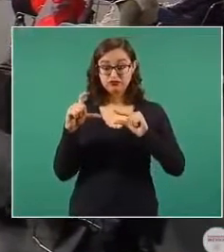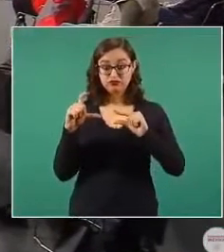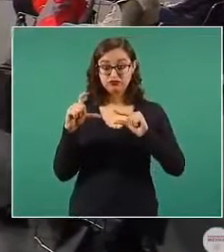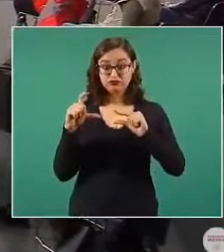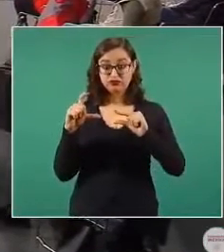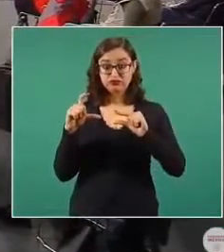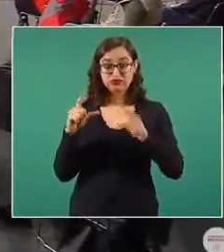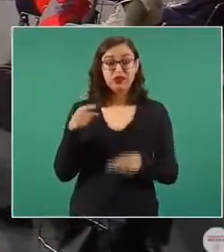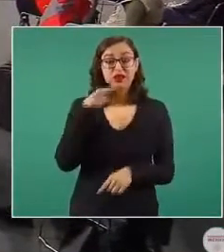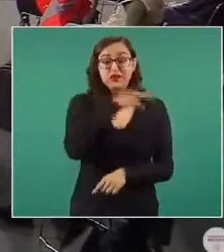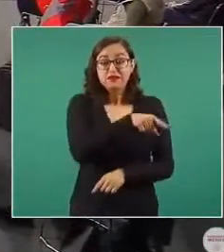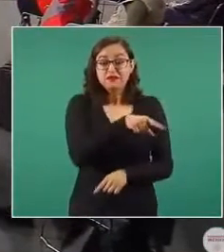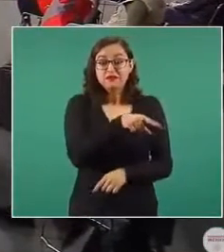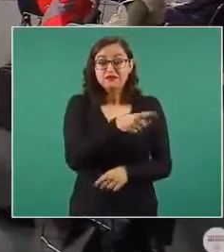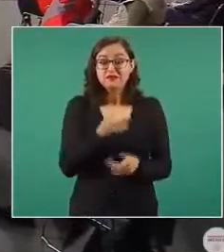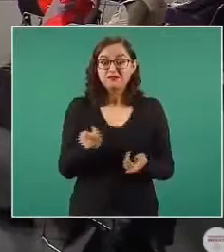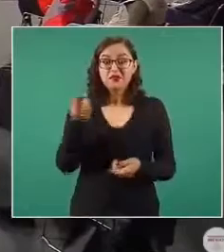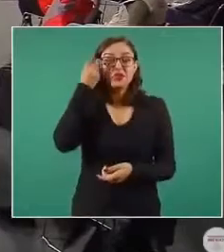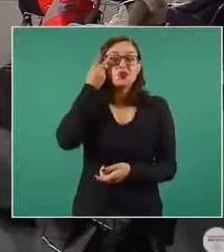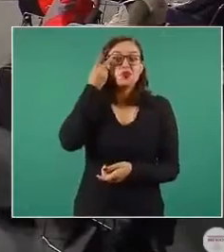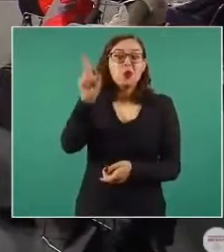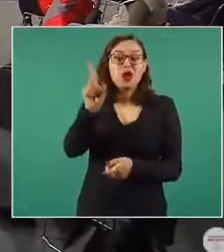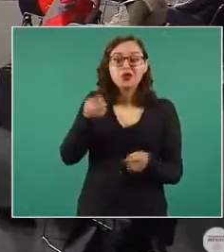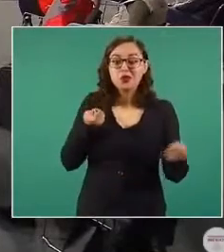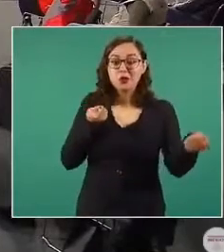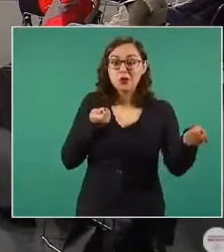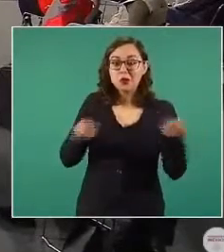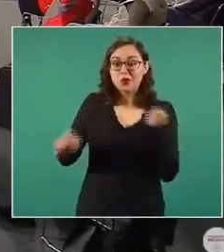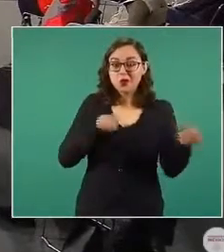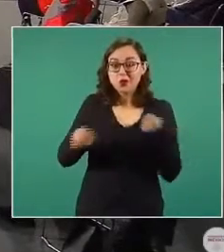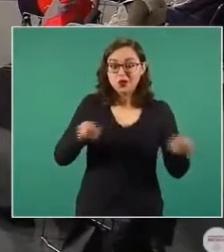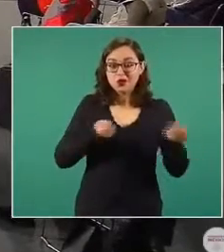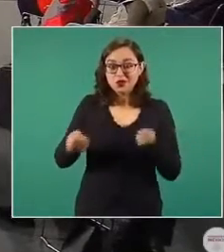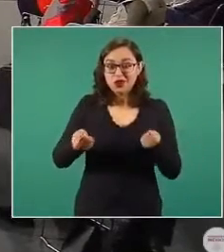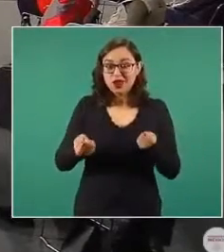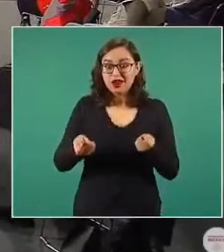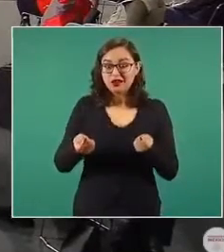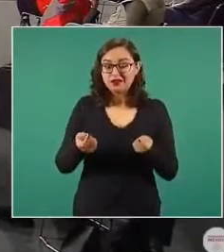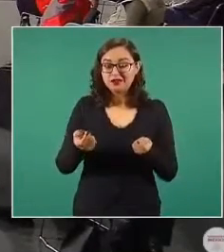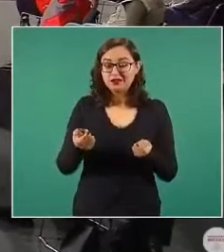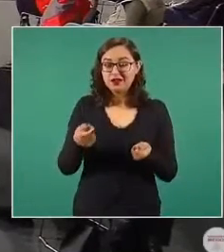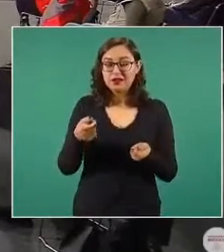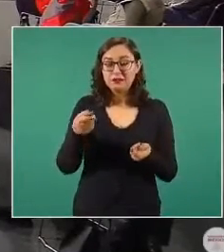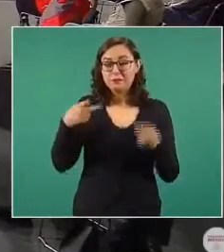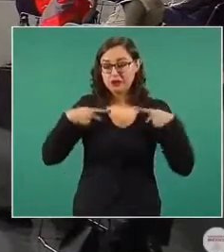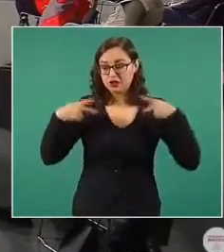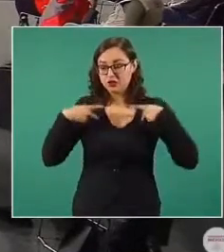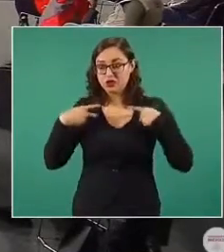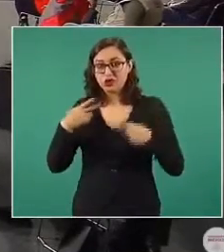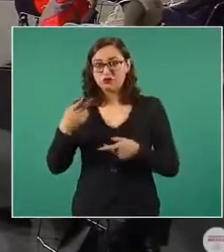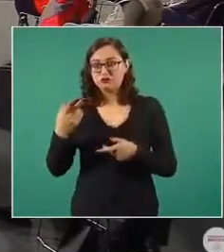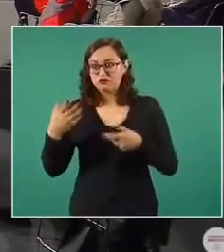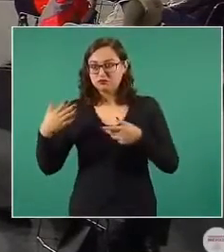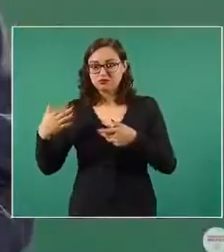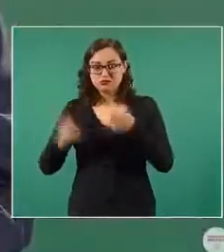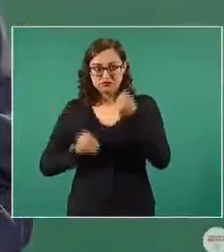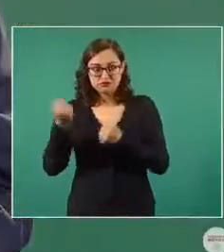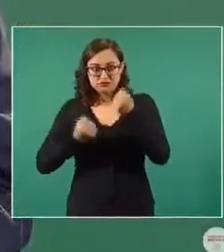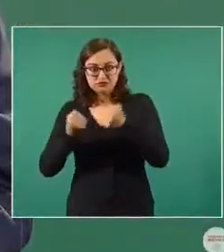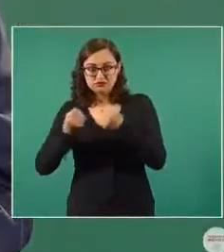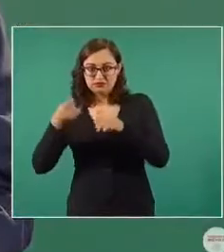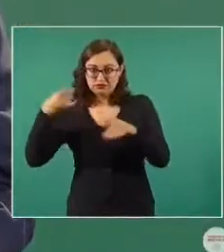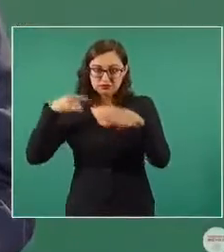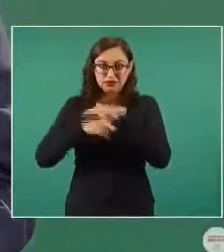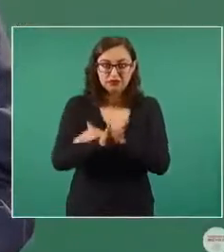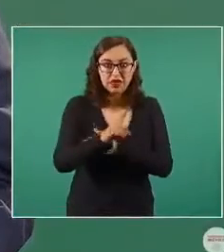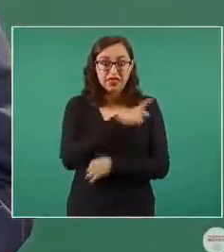Para pagar para muchos años. Y con eso pagan el crédito. Sí, sí. Entonces, una obra que